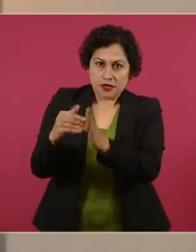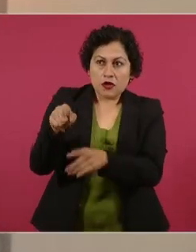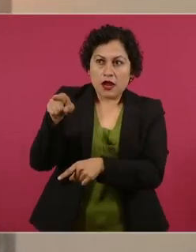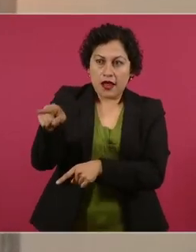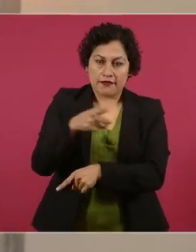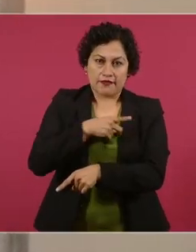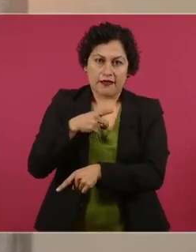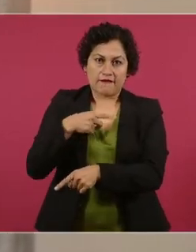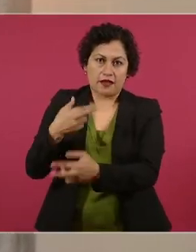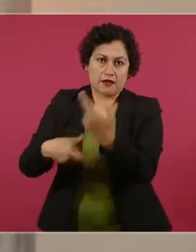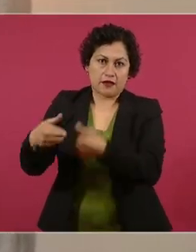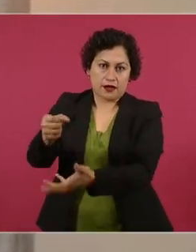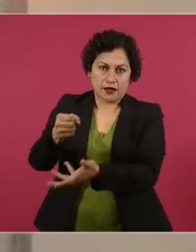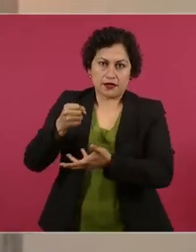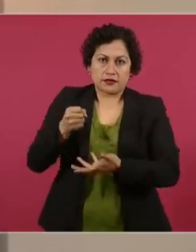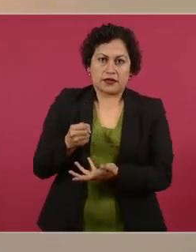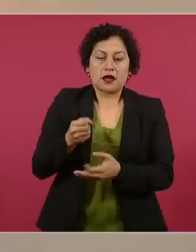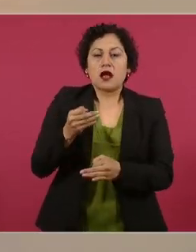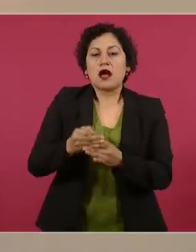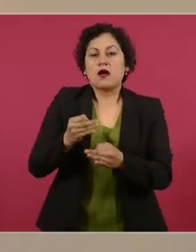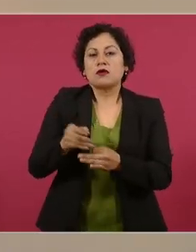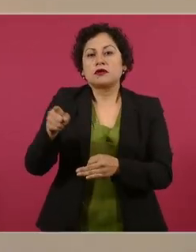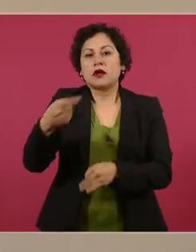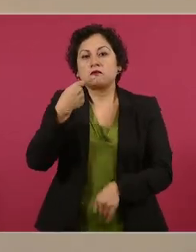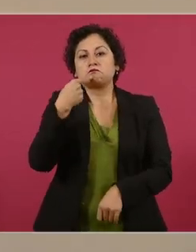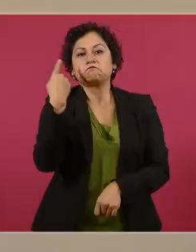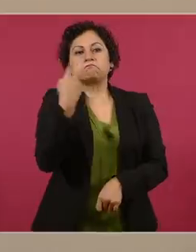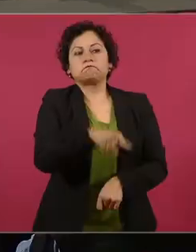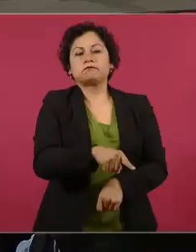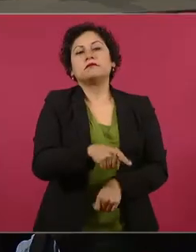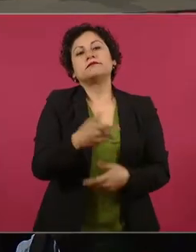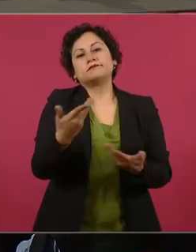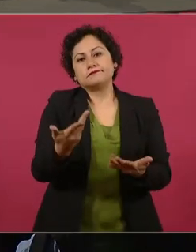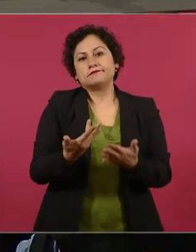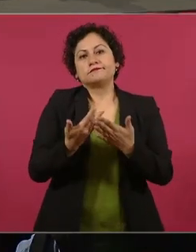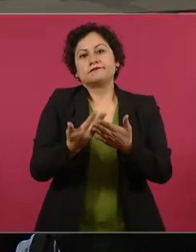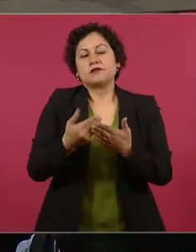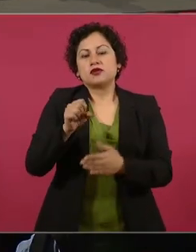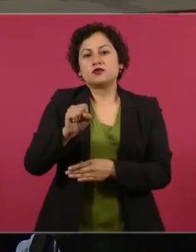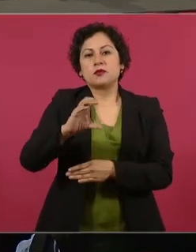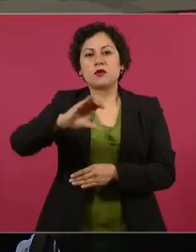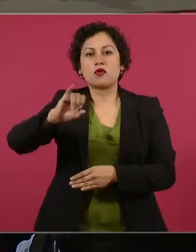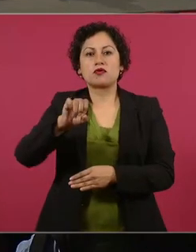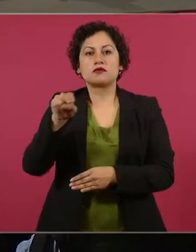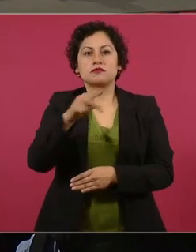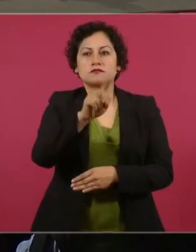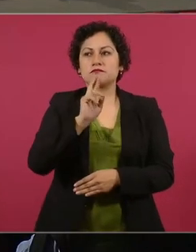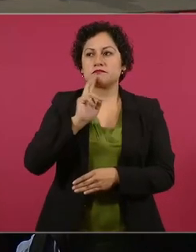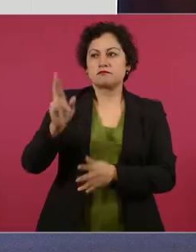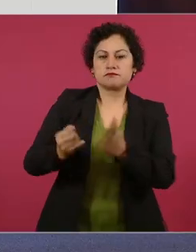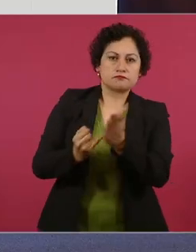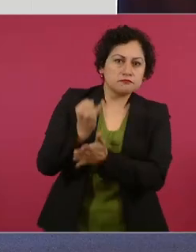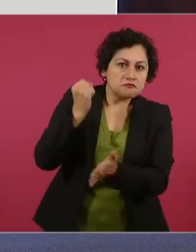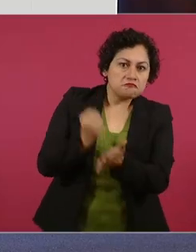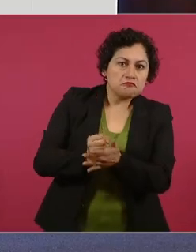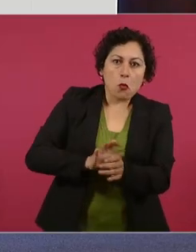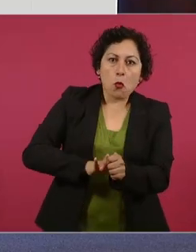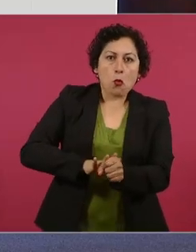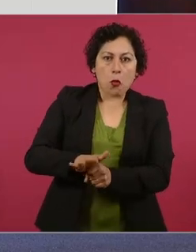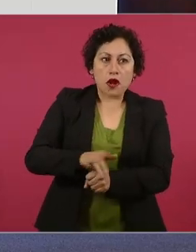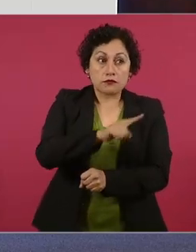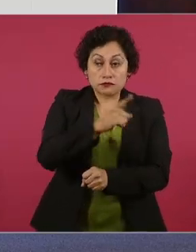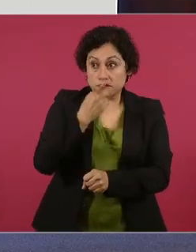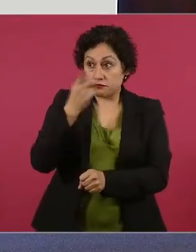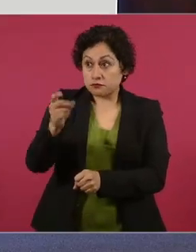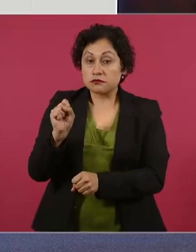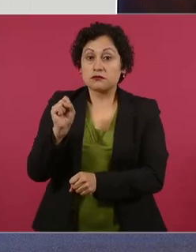y debe ser resuelta por la propia Suprema Corte. Esperamos que una vez resuelto se pueda liberar estos recursos y que formen